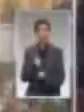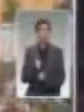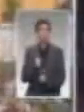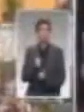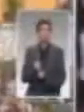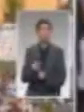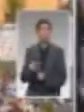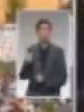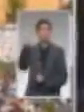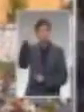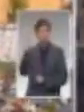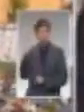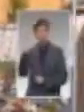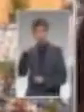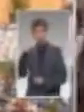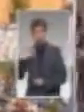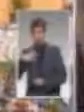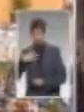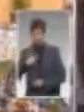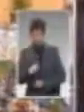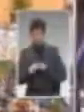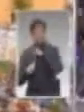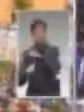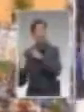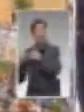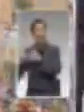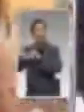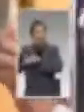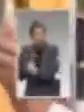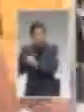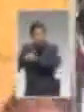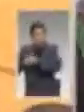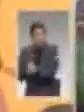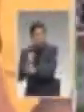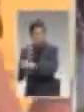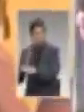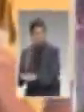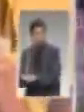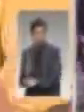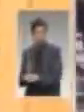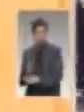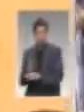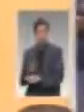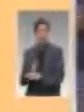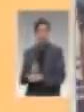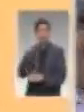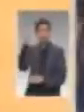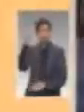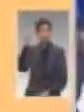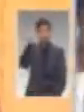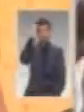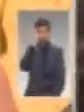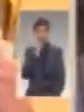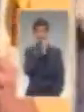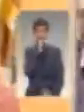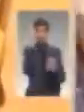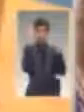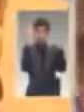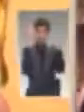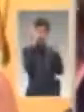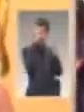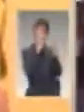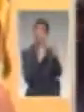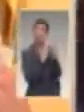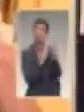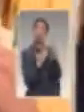pudieron volver a entrar. ¿Podemos conversar cortito con usted? Cuéntame lo que le pasó, me había cortado. Sí, pero mejor después porque todavía hay